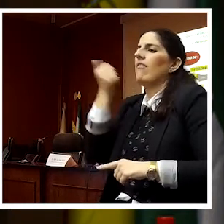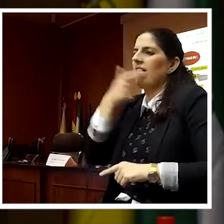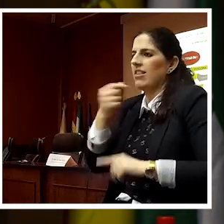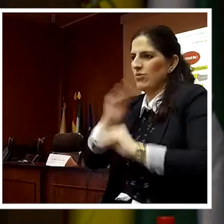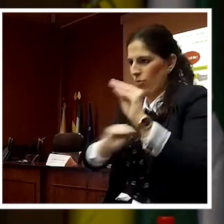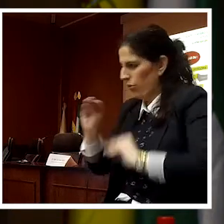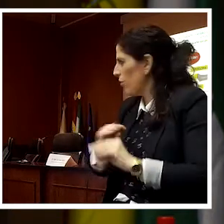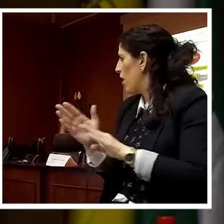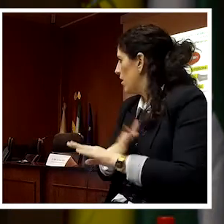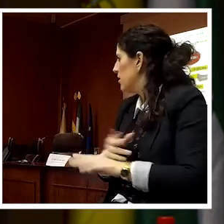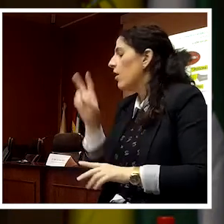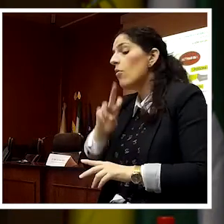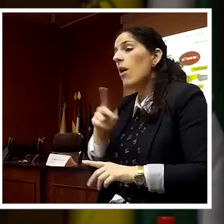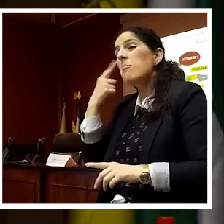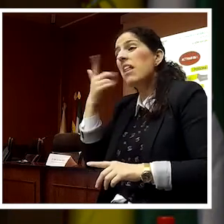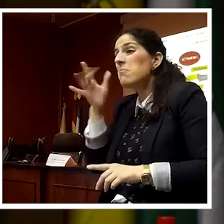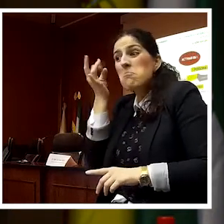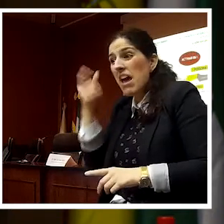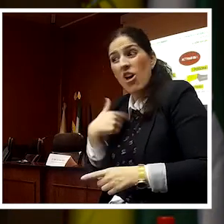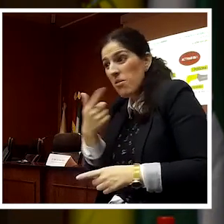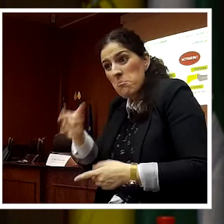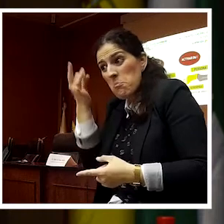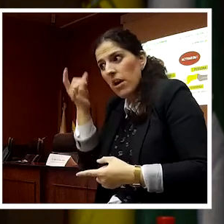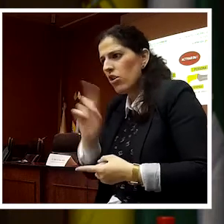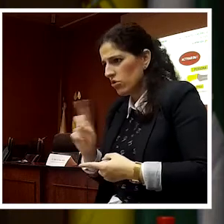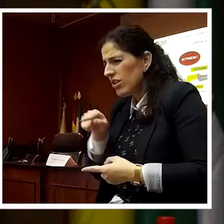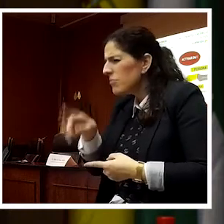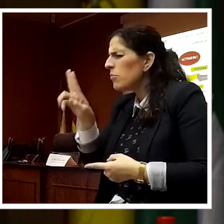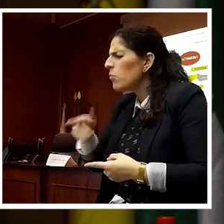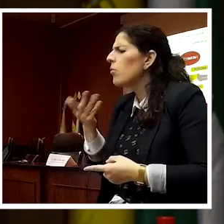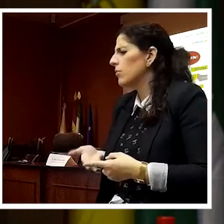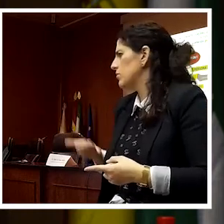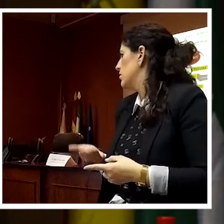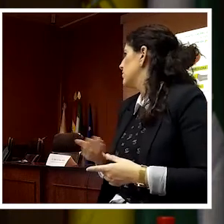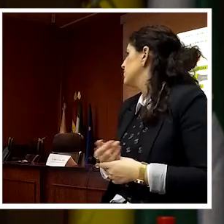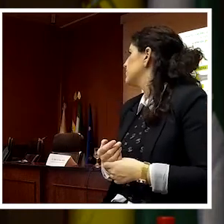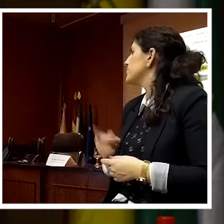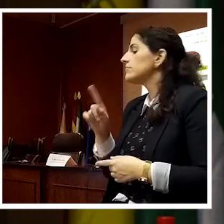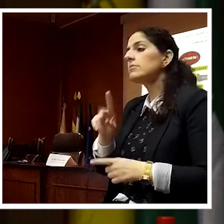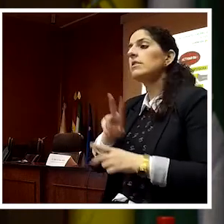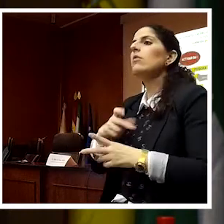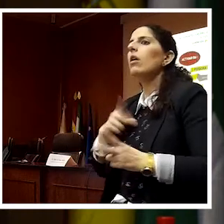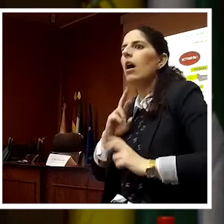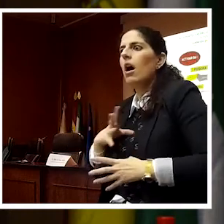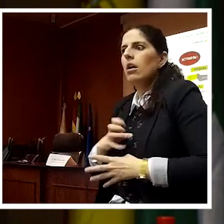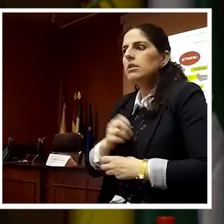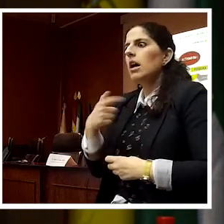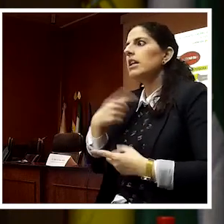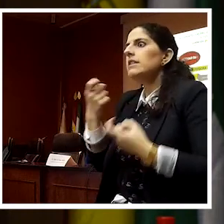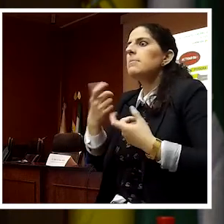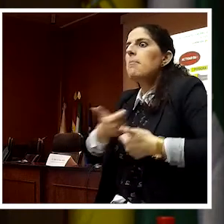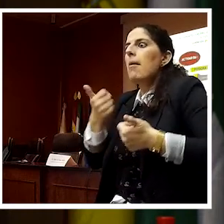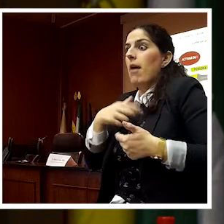Eso es muy importante. Parece una cosa baladí, pero no lo es, de verdad. Quita esa angustia, ese consumo de